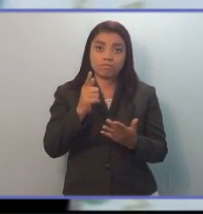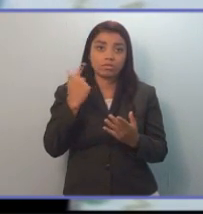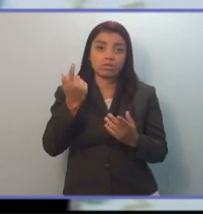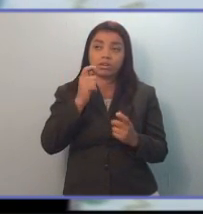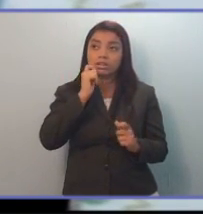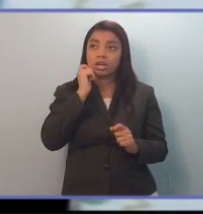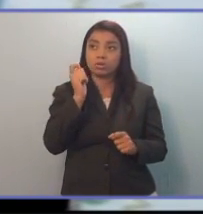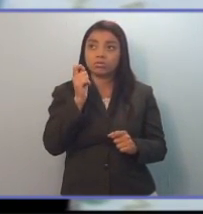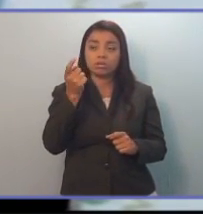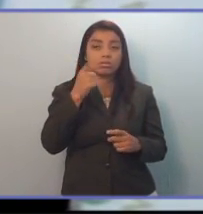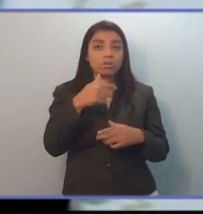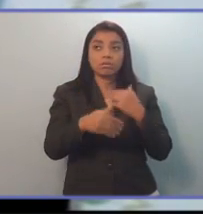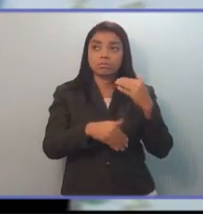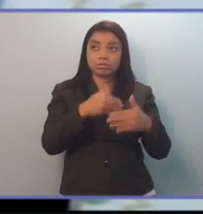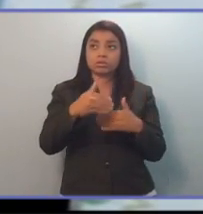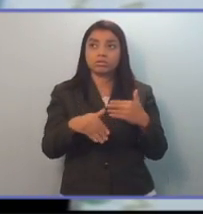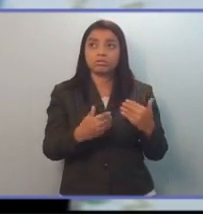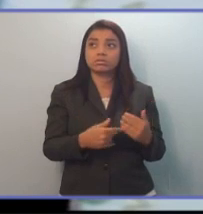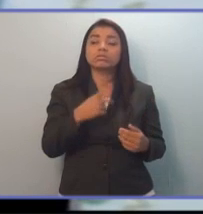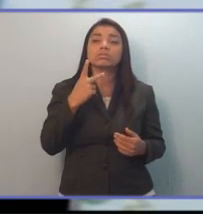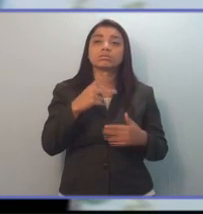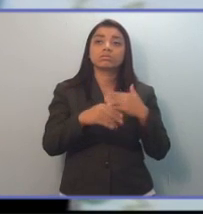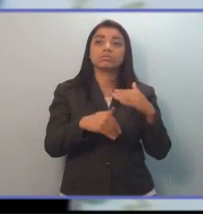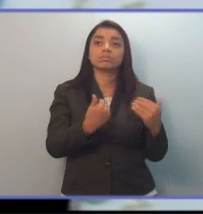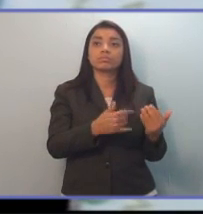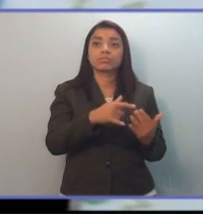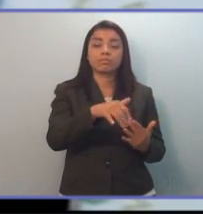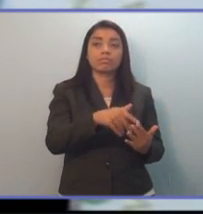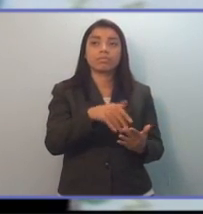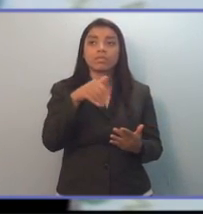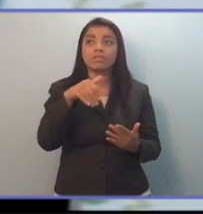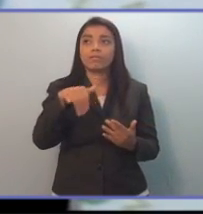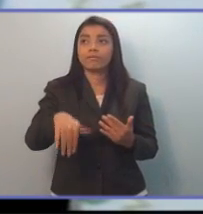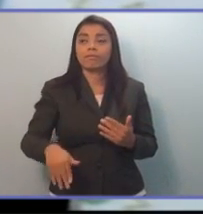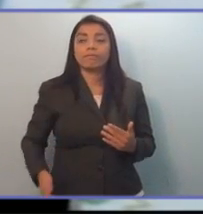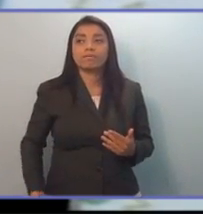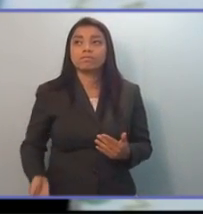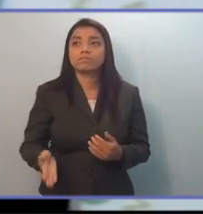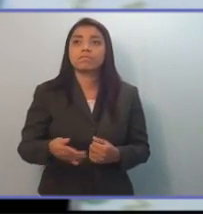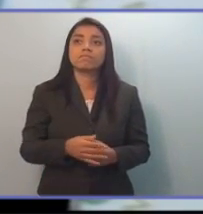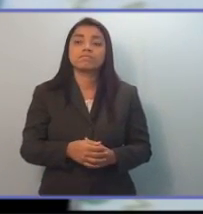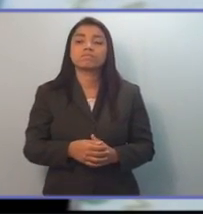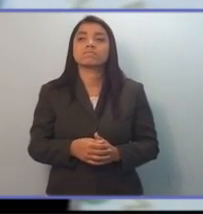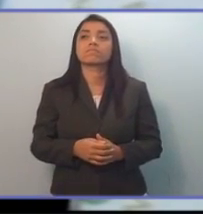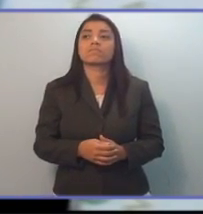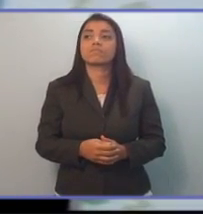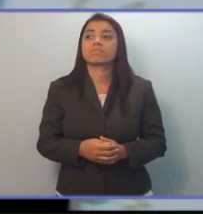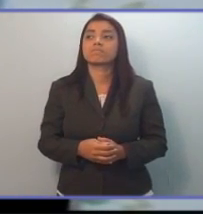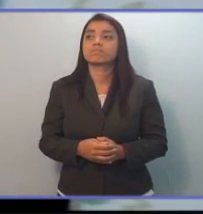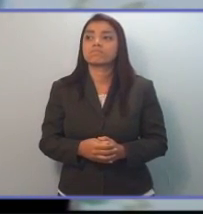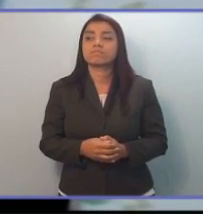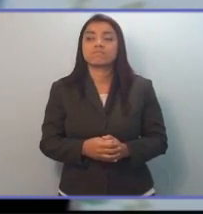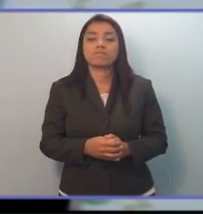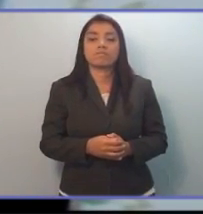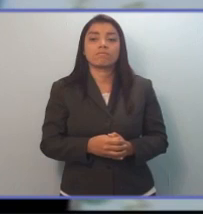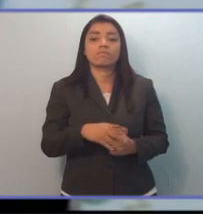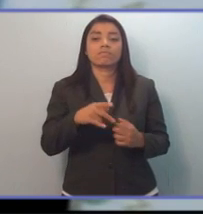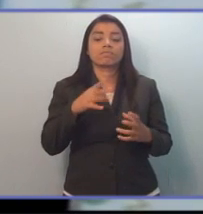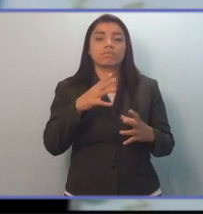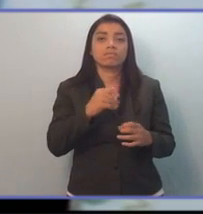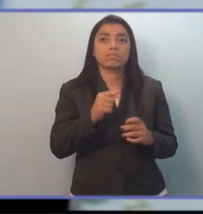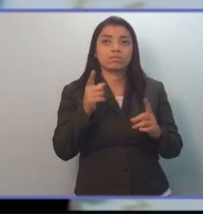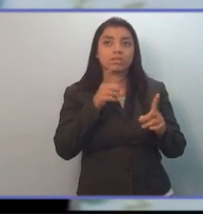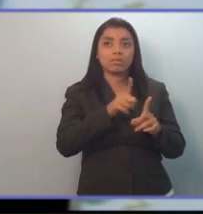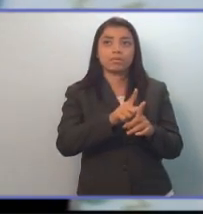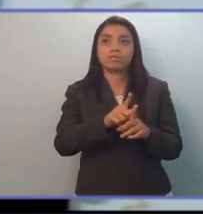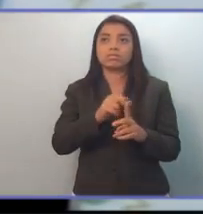abiertos, hay 2 procesos ahí archivados, en el caso de un acoso sexual y unas